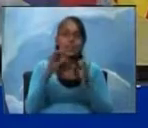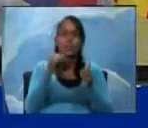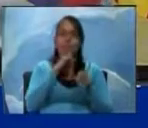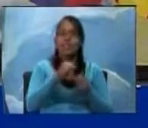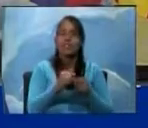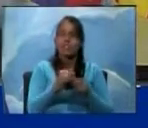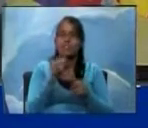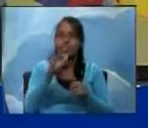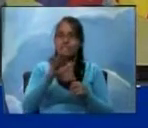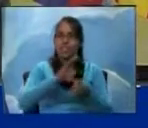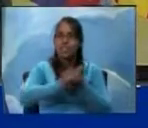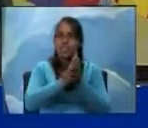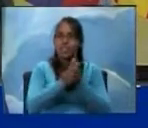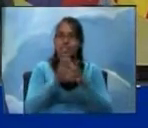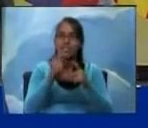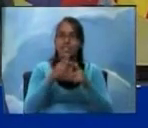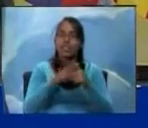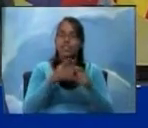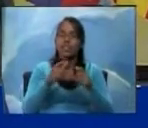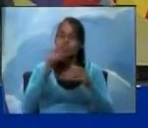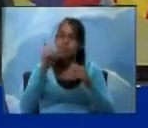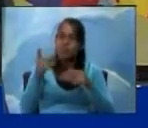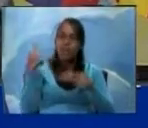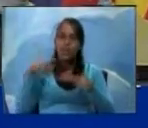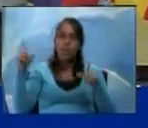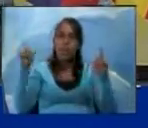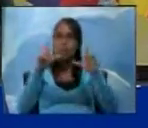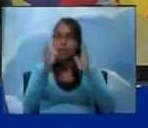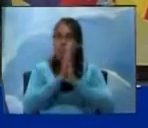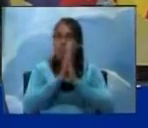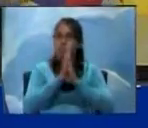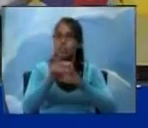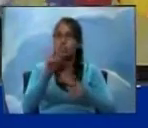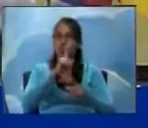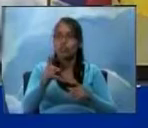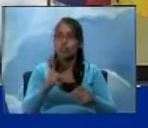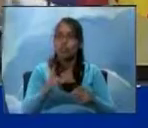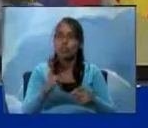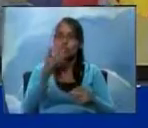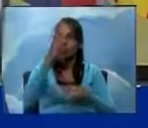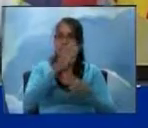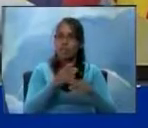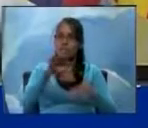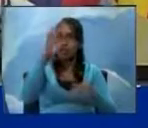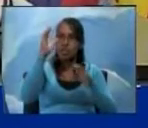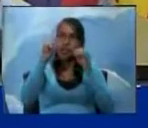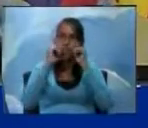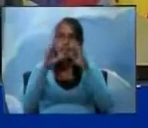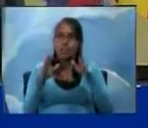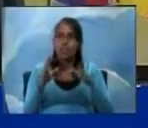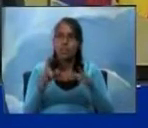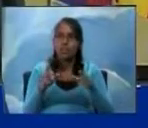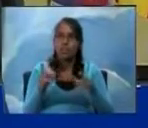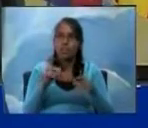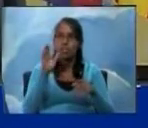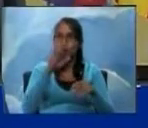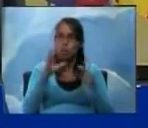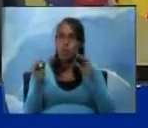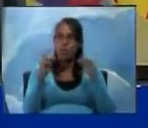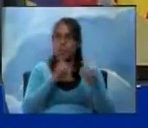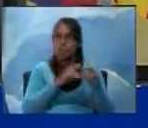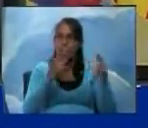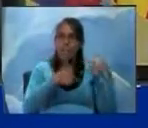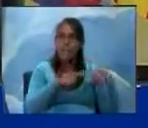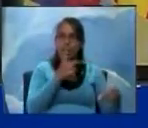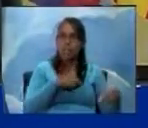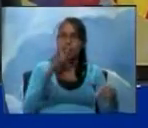está desgastando, lo vuelves a cargar. Pero que el matutino no lo serruche. Dios te bendiga. No estamos hablando de